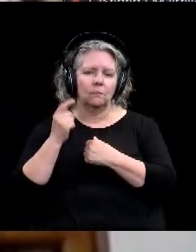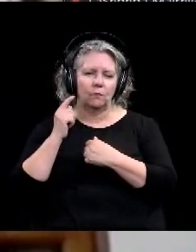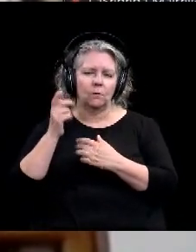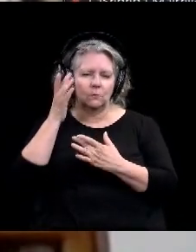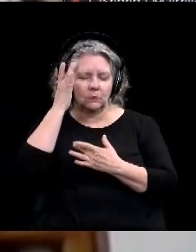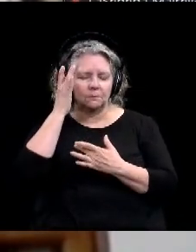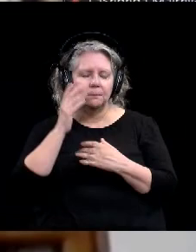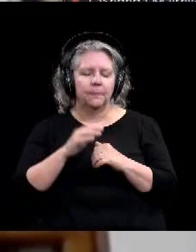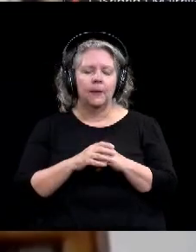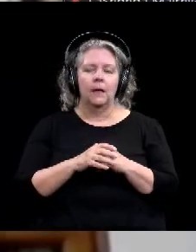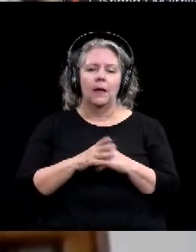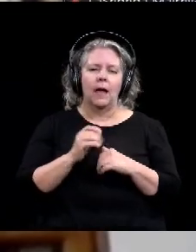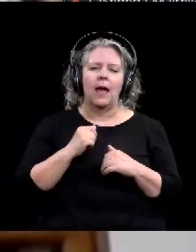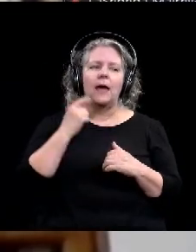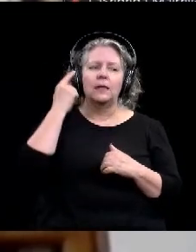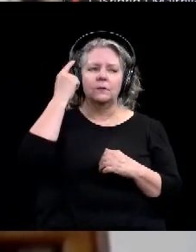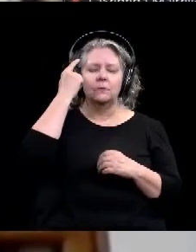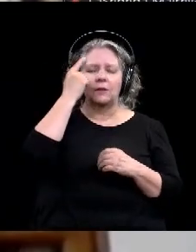muy consciente